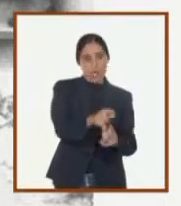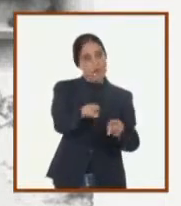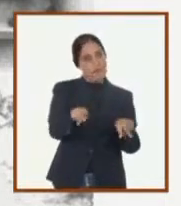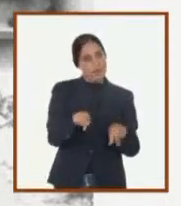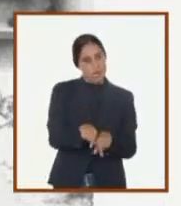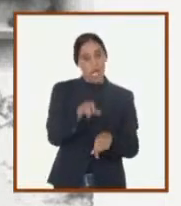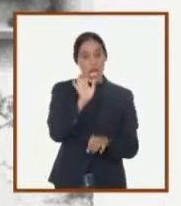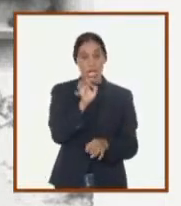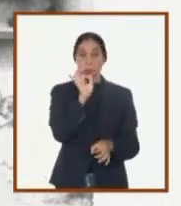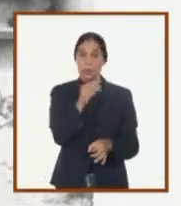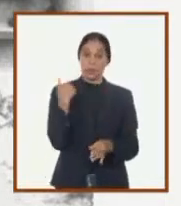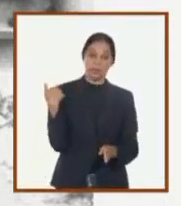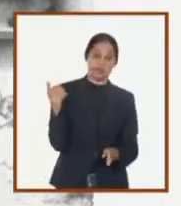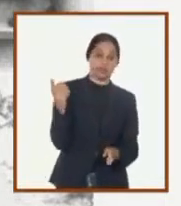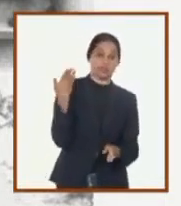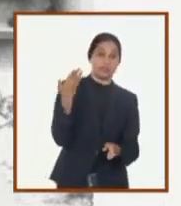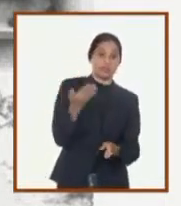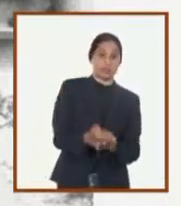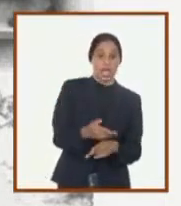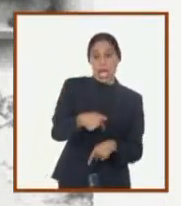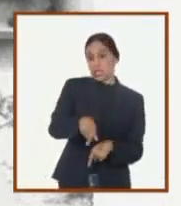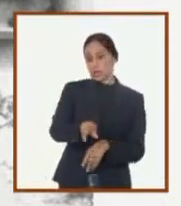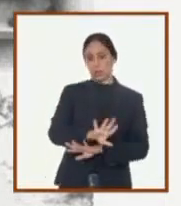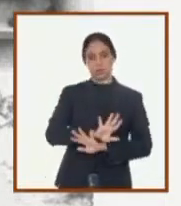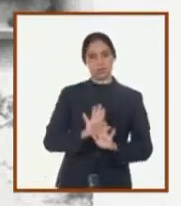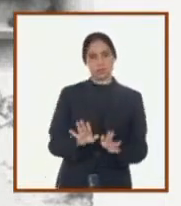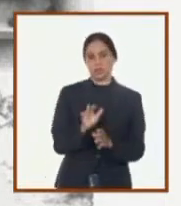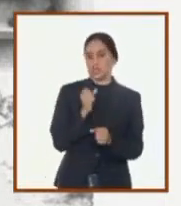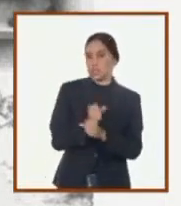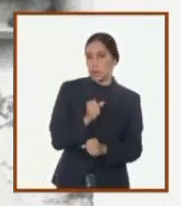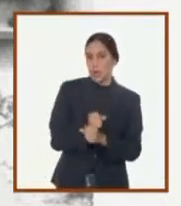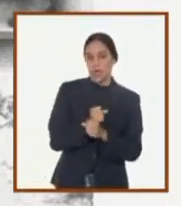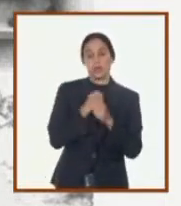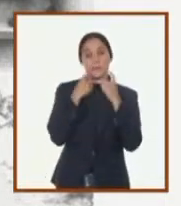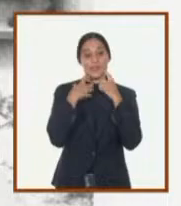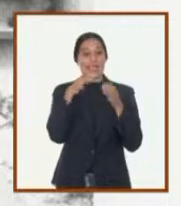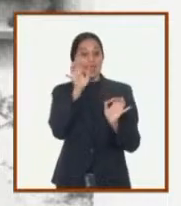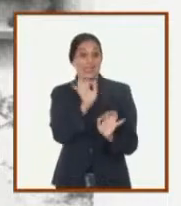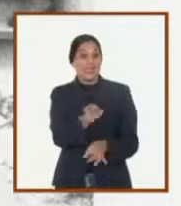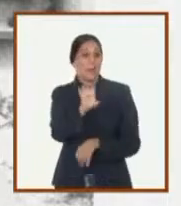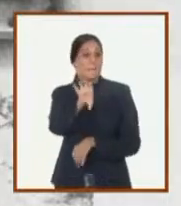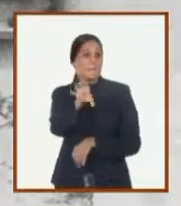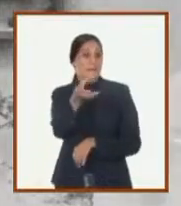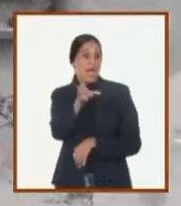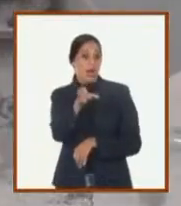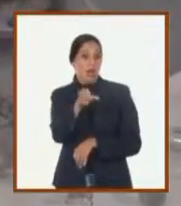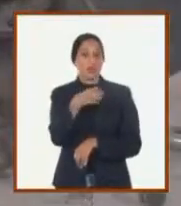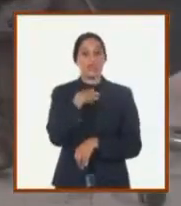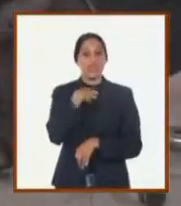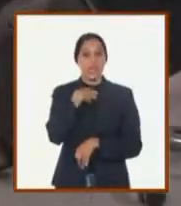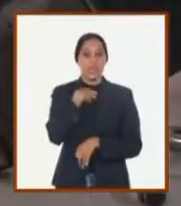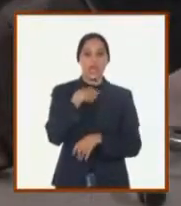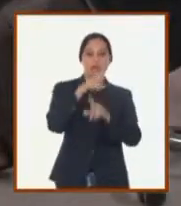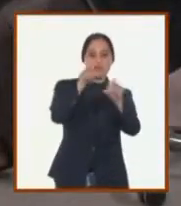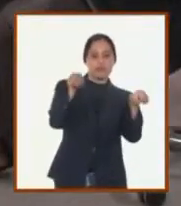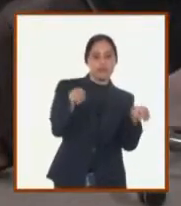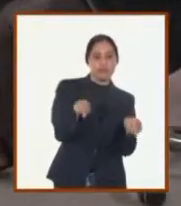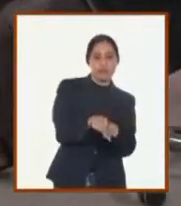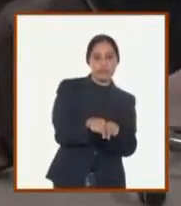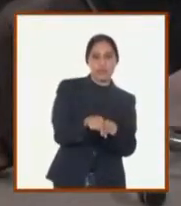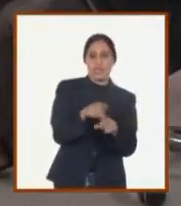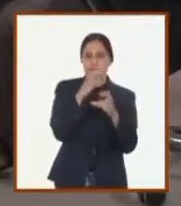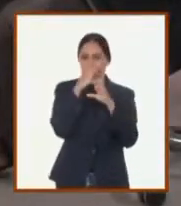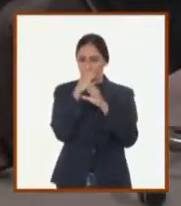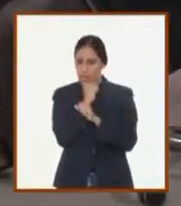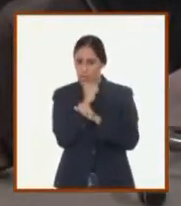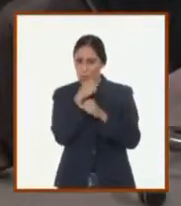desde esa época eh ese banco por supuesto un banco tiene una bóveda donde se guardaba el dinero bueno esa es